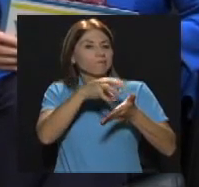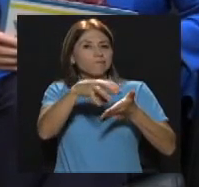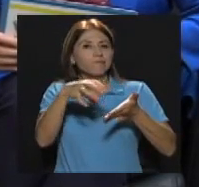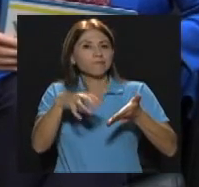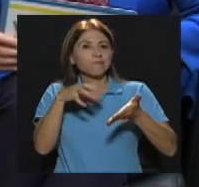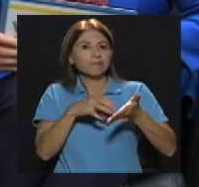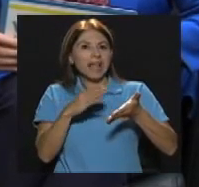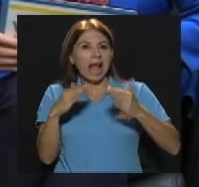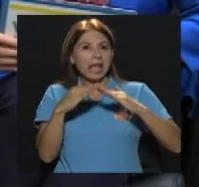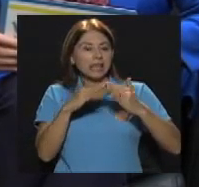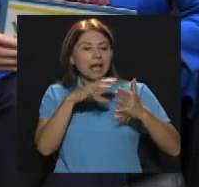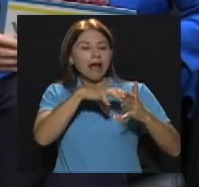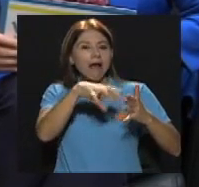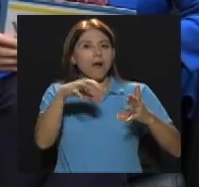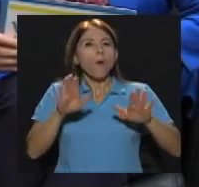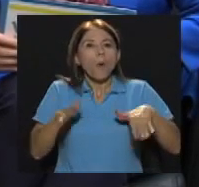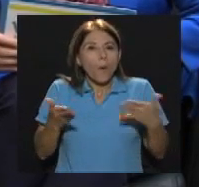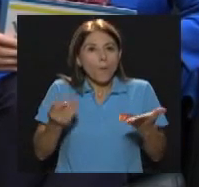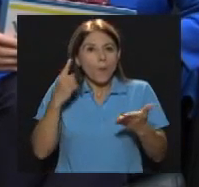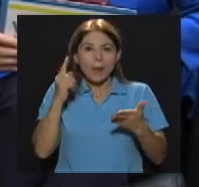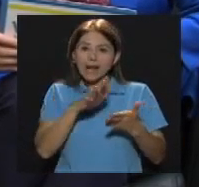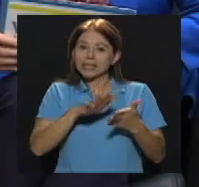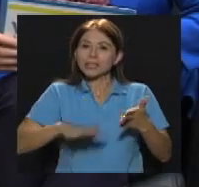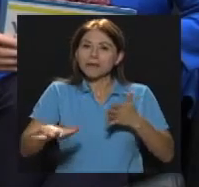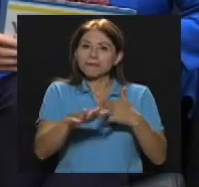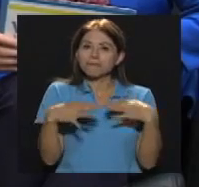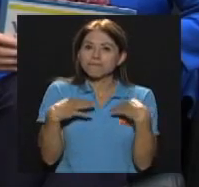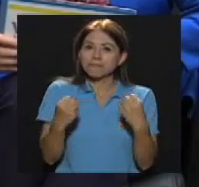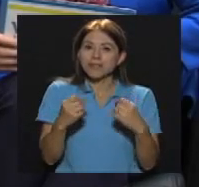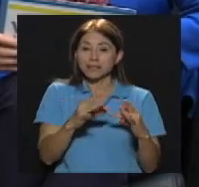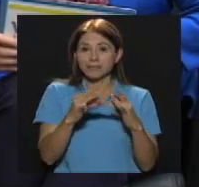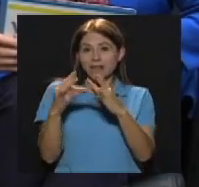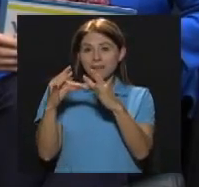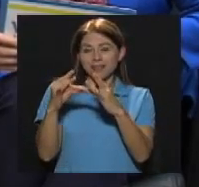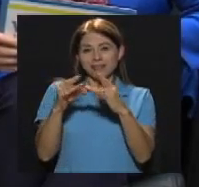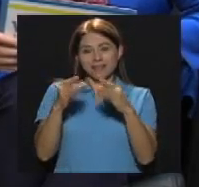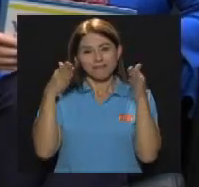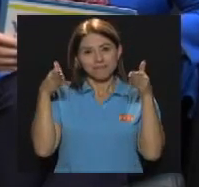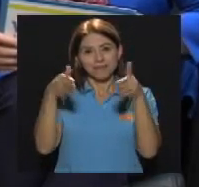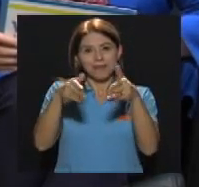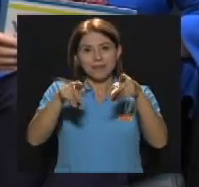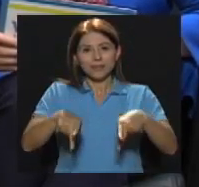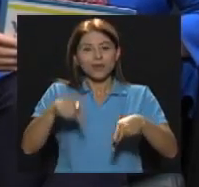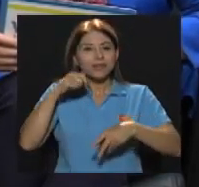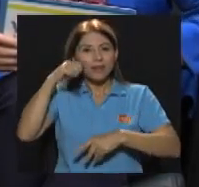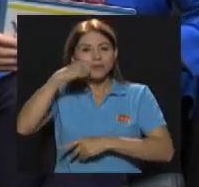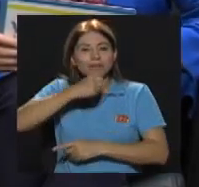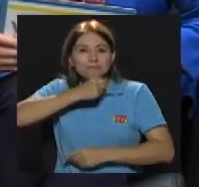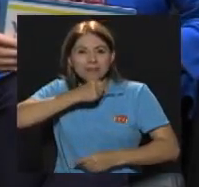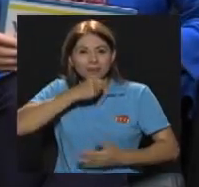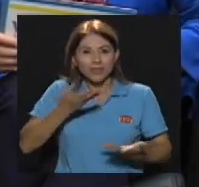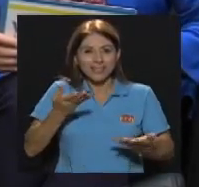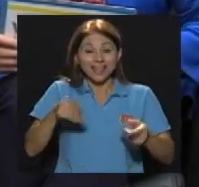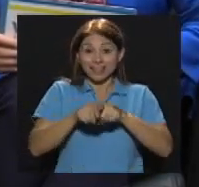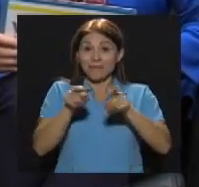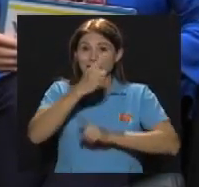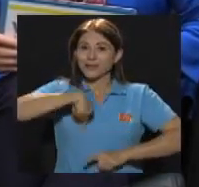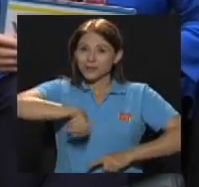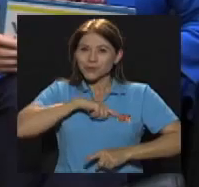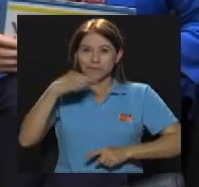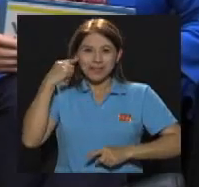casa para que sea un ambiente saludable y en especial para cuando se trata de personas adultas mayores, cuando pensemos también que vamos a